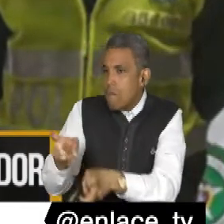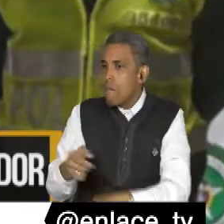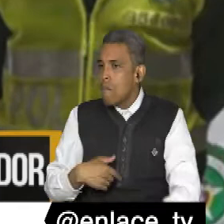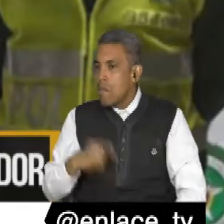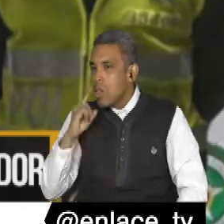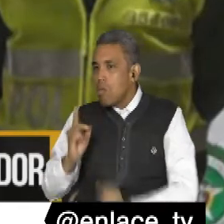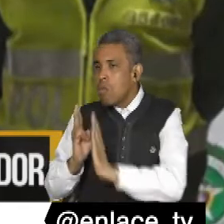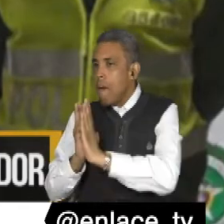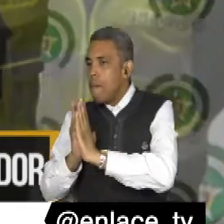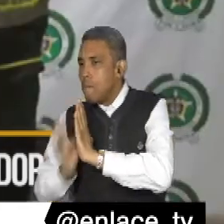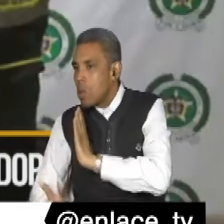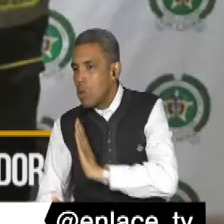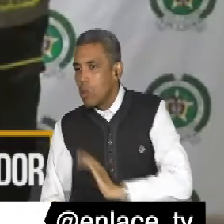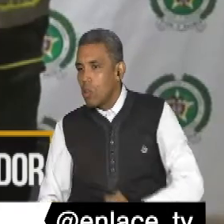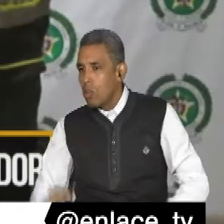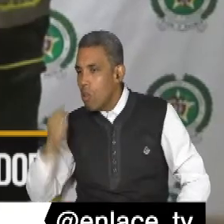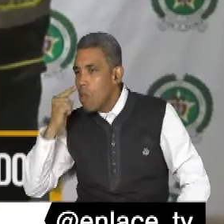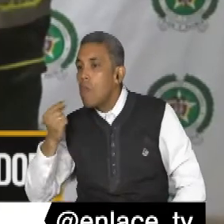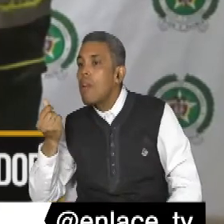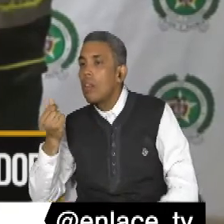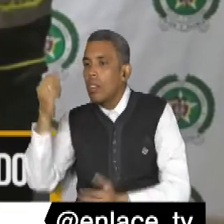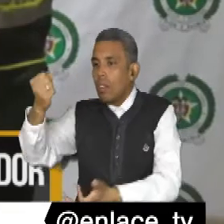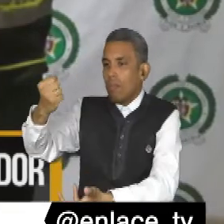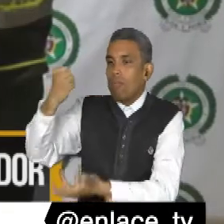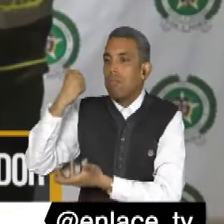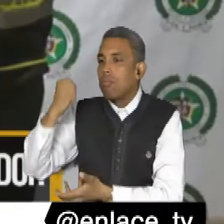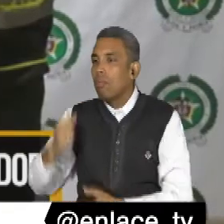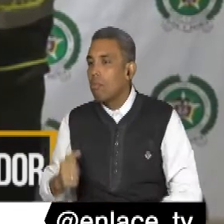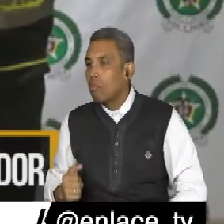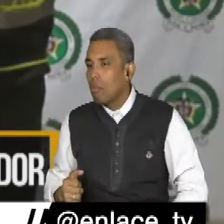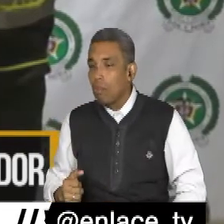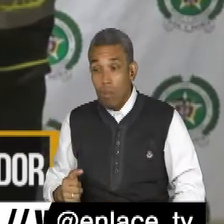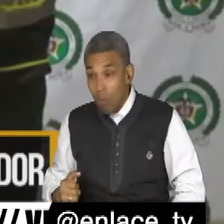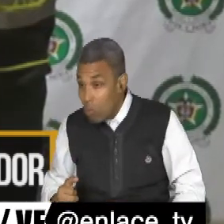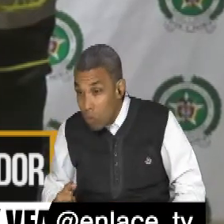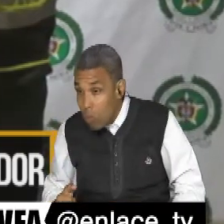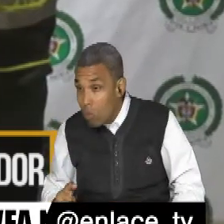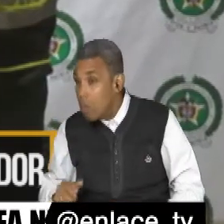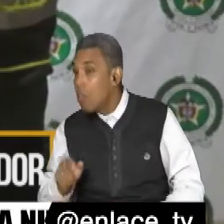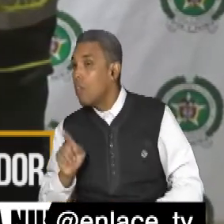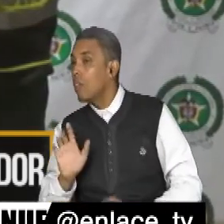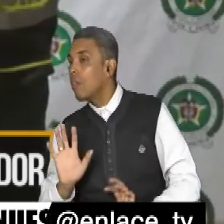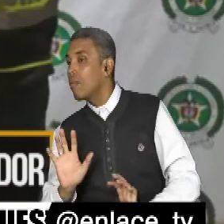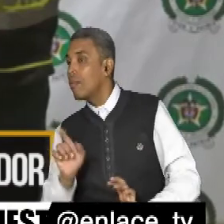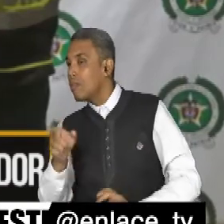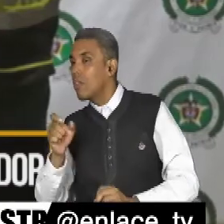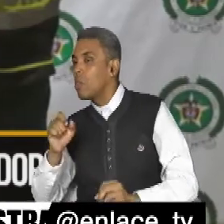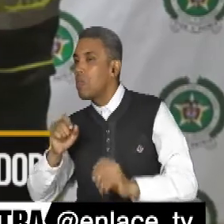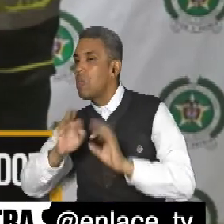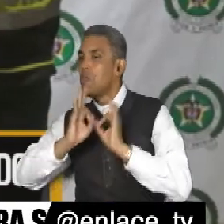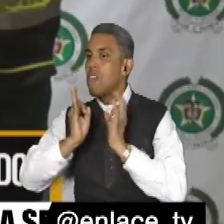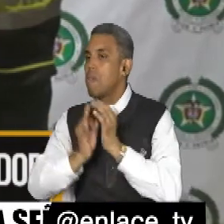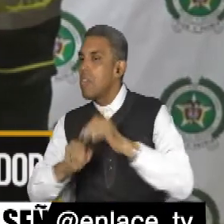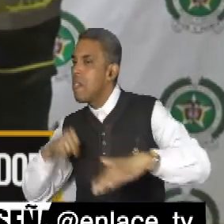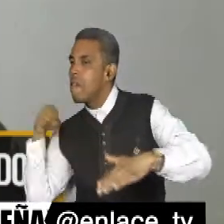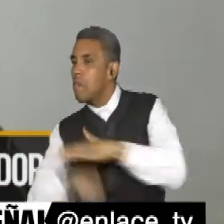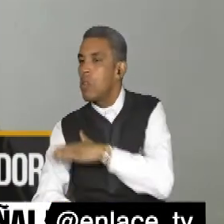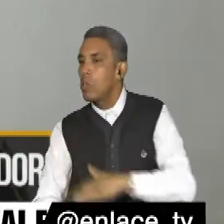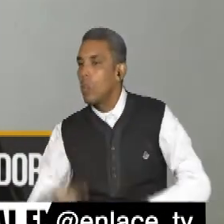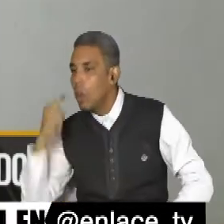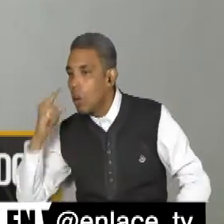que si no le daba esa suma de dinero, entonces agredía físicamente a él y a su familia. Dos personas